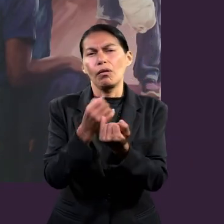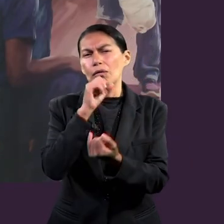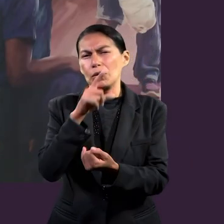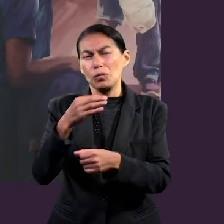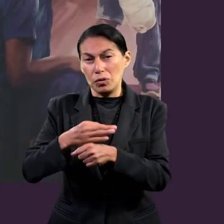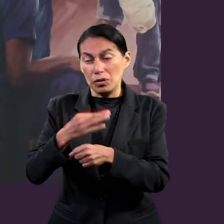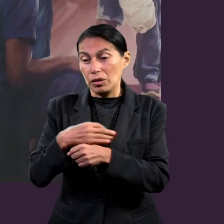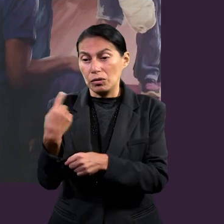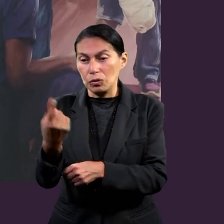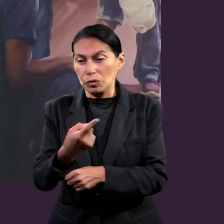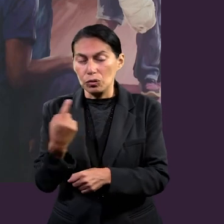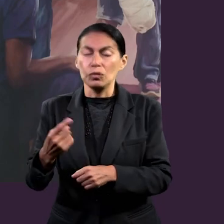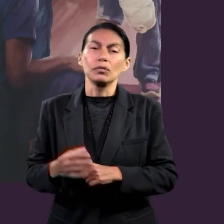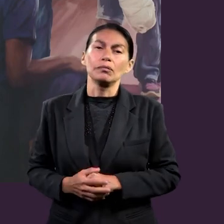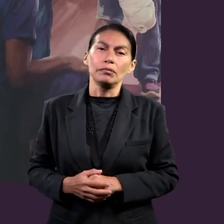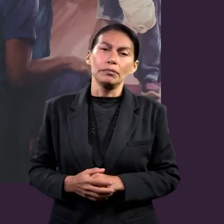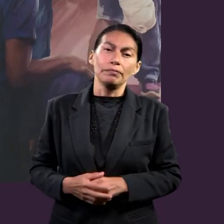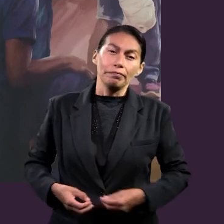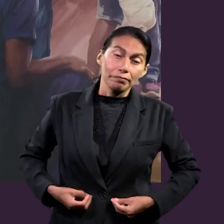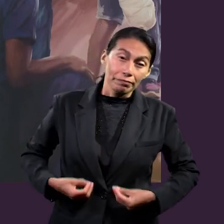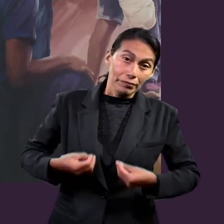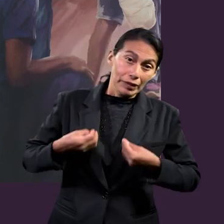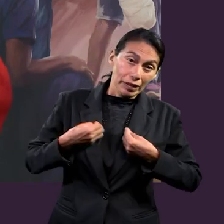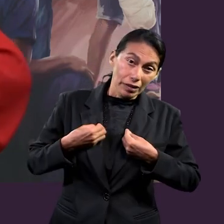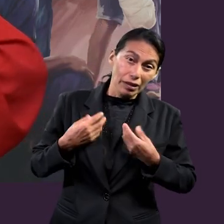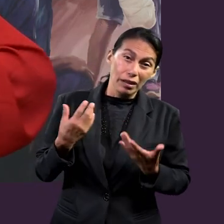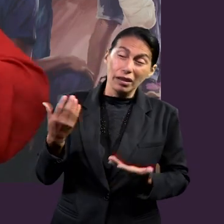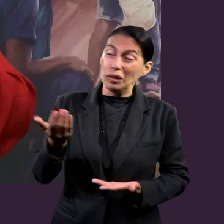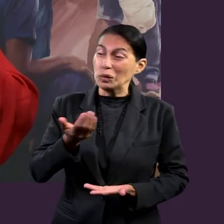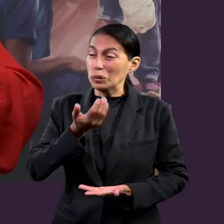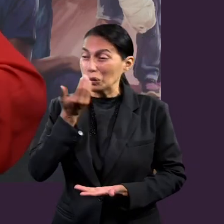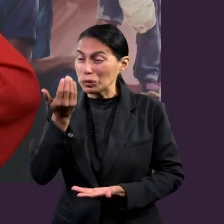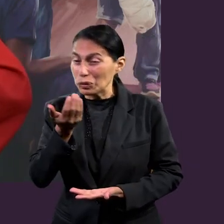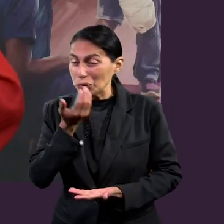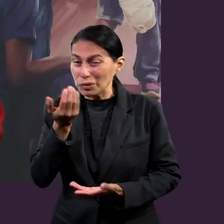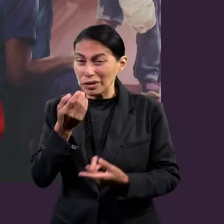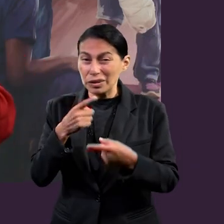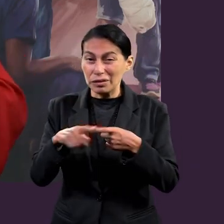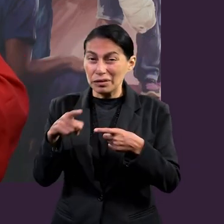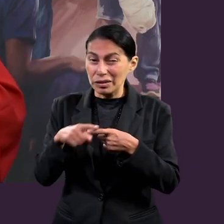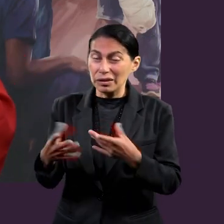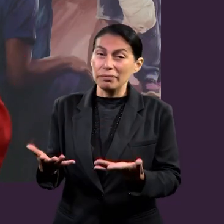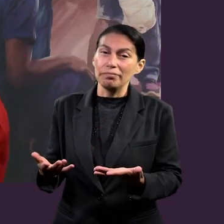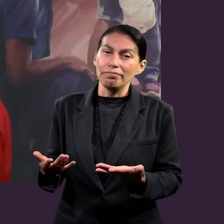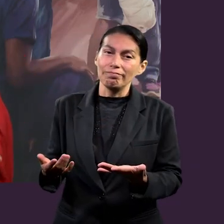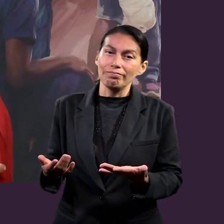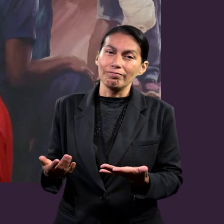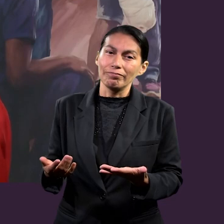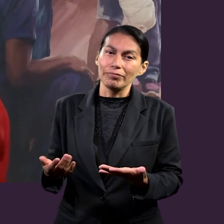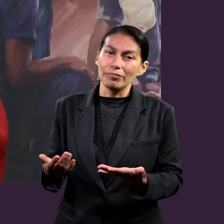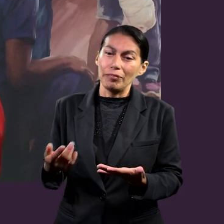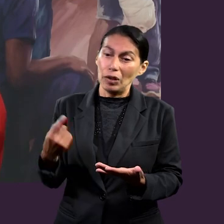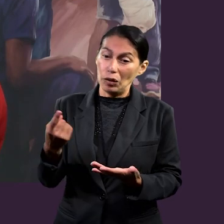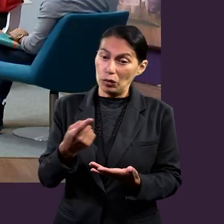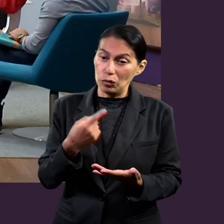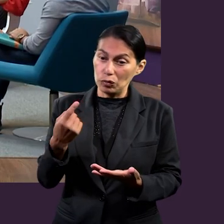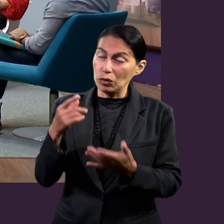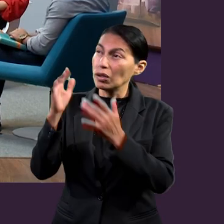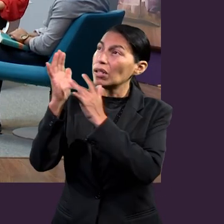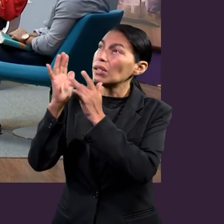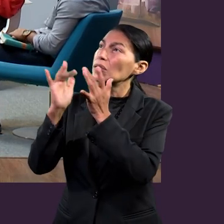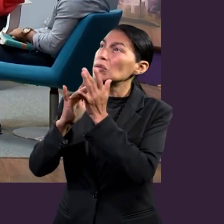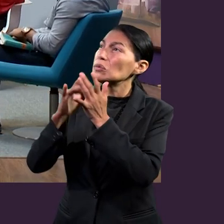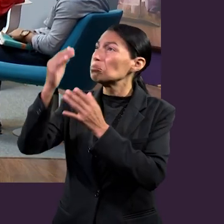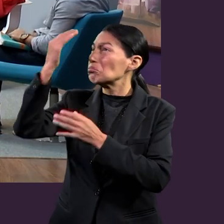Y yo creo que es lo mismo para nosotros actualmente. Tenemos una vida o costumbres que nosotros llevamos antes